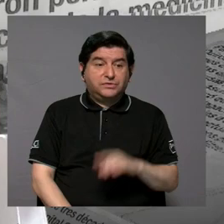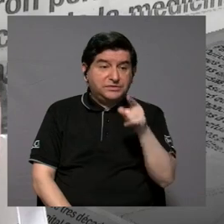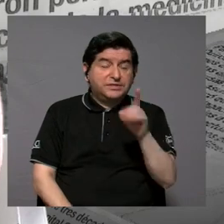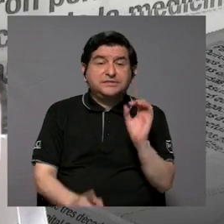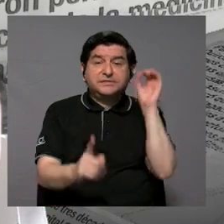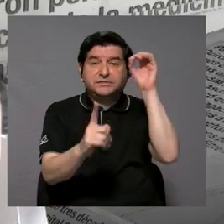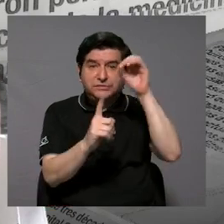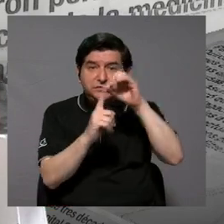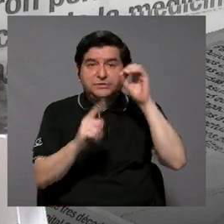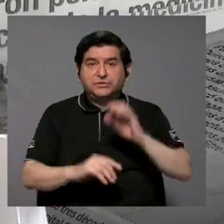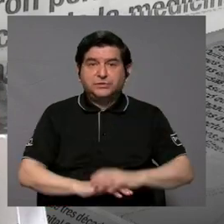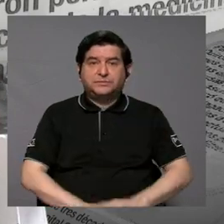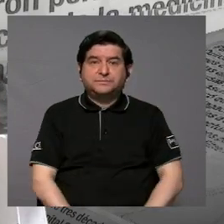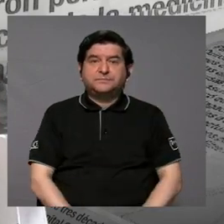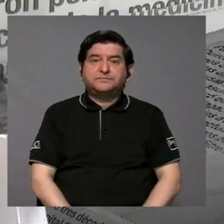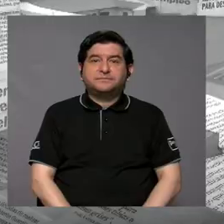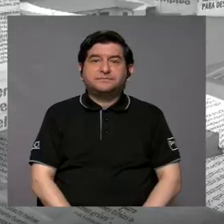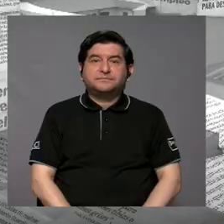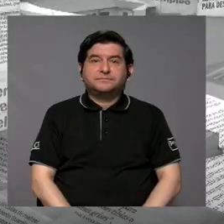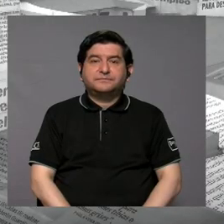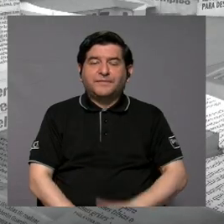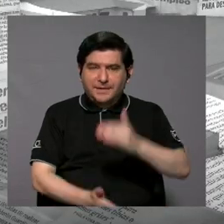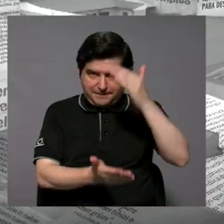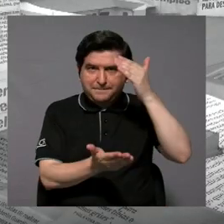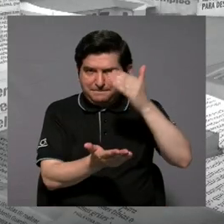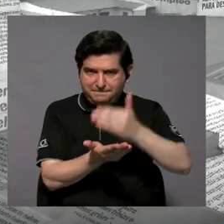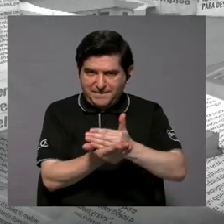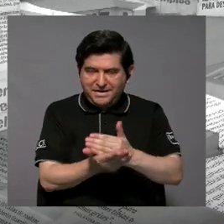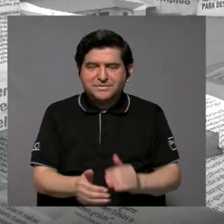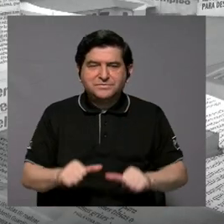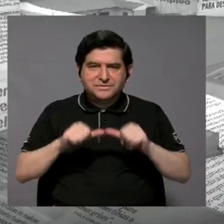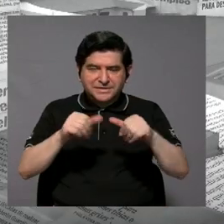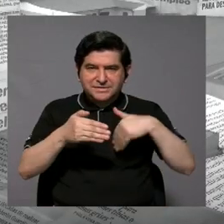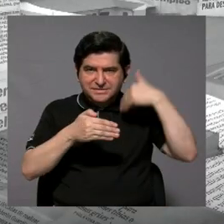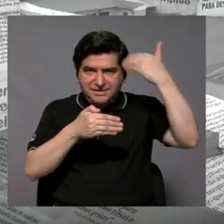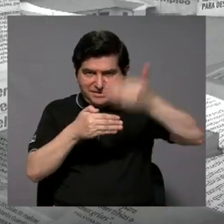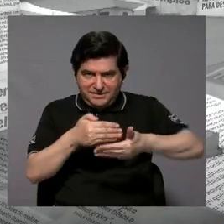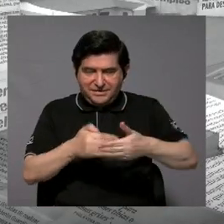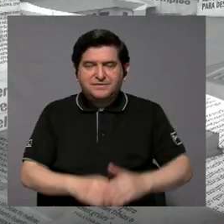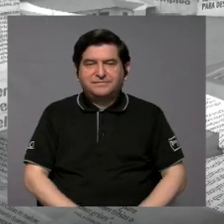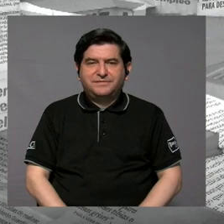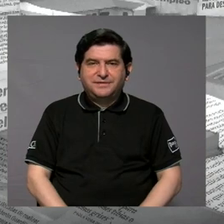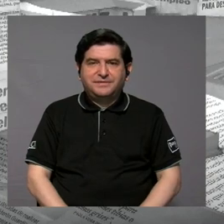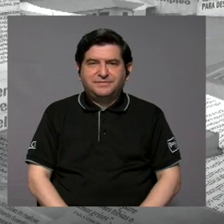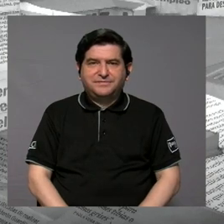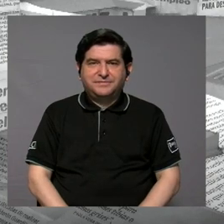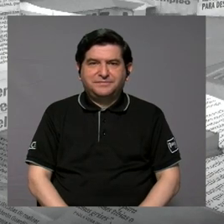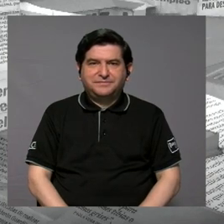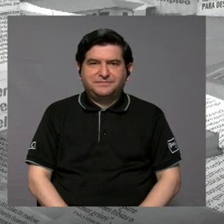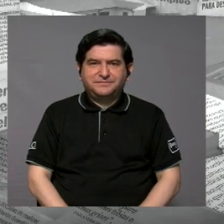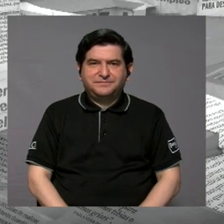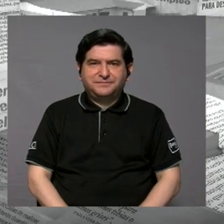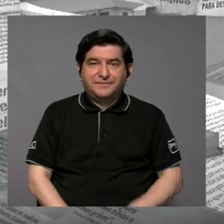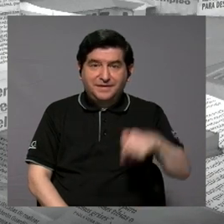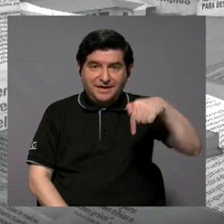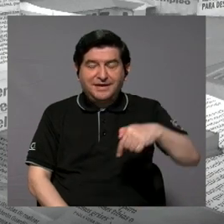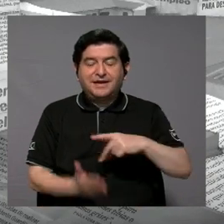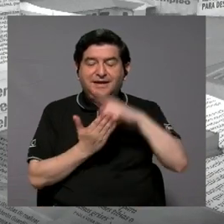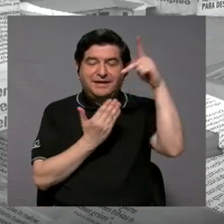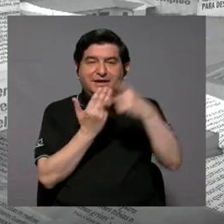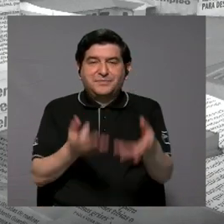el objetivo, ¿verdad? Vamos a hacer una pausa, enseguida estamos con ustedes y continuamos con más de lo